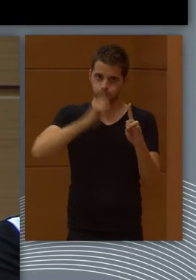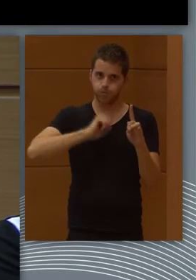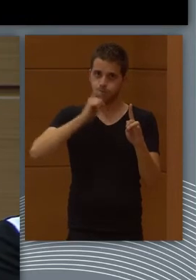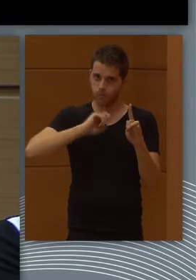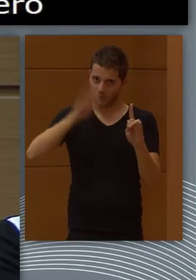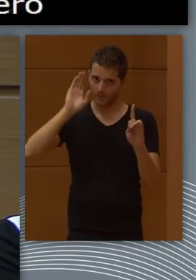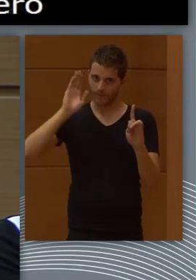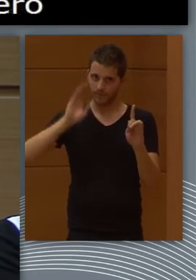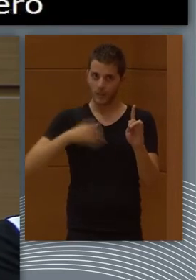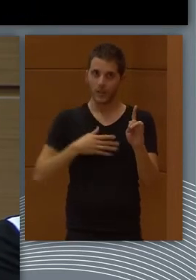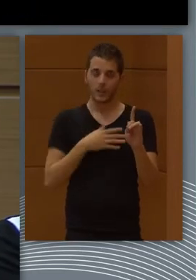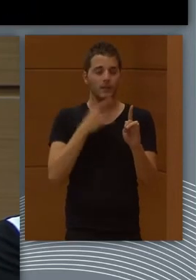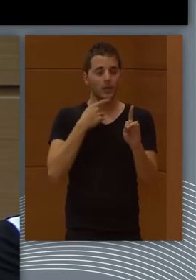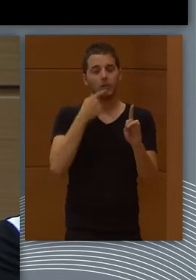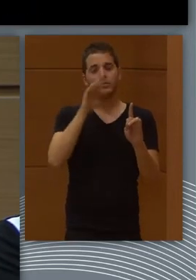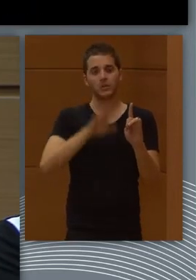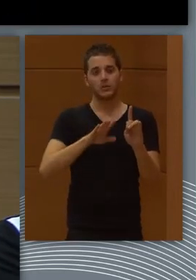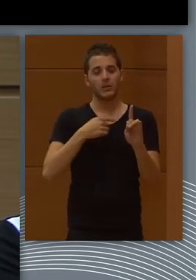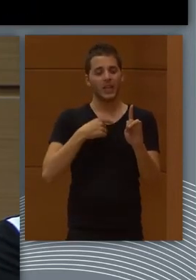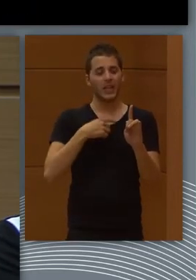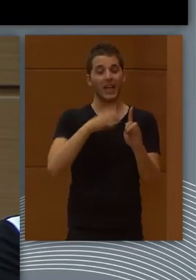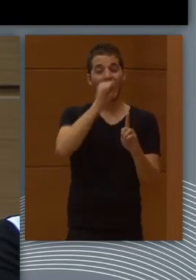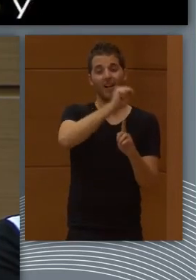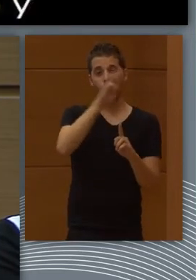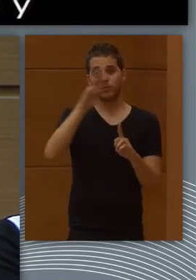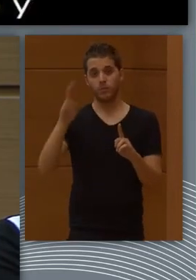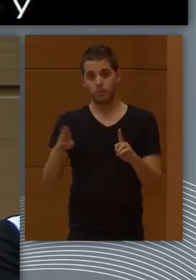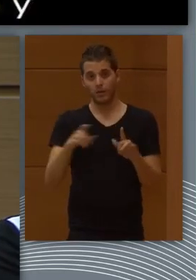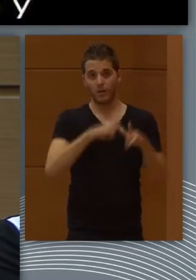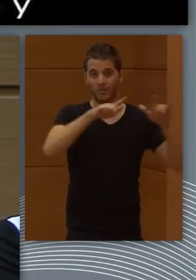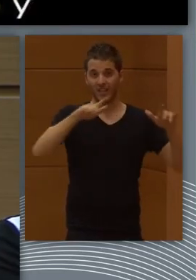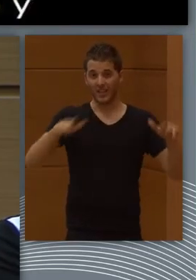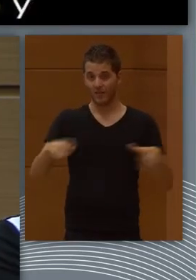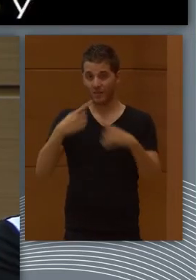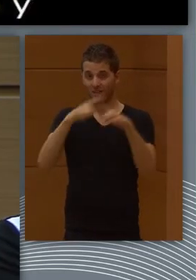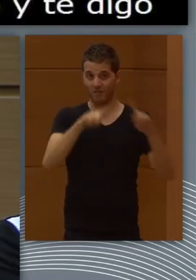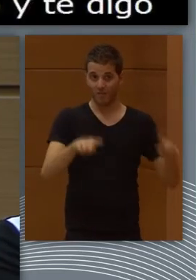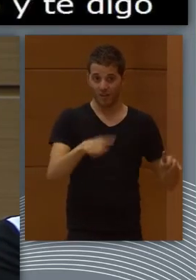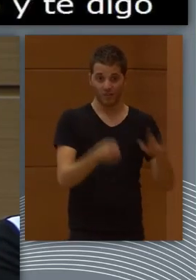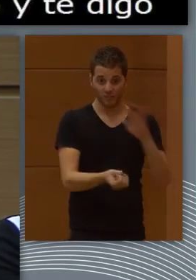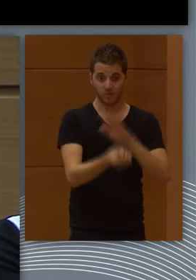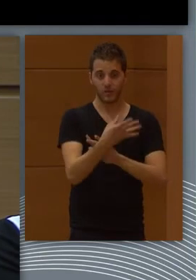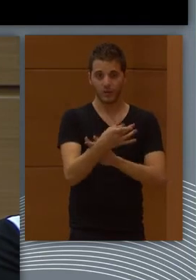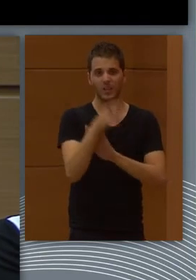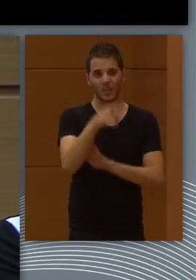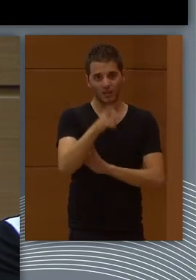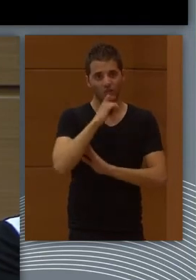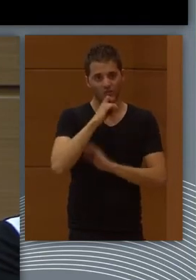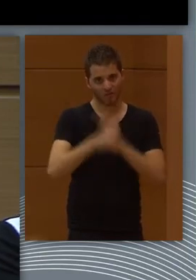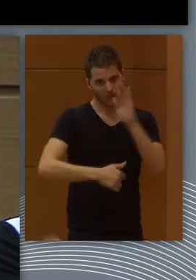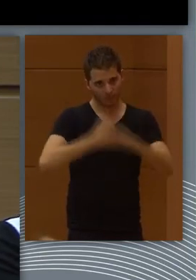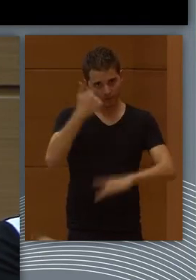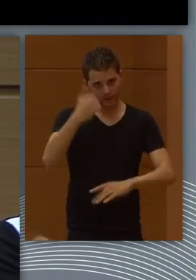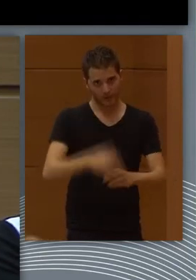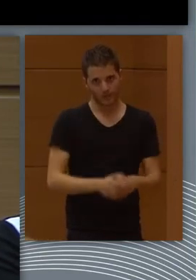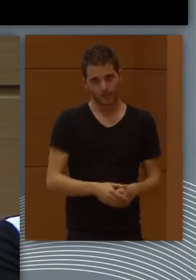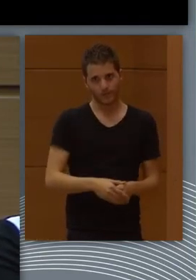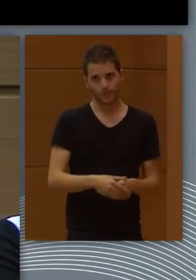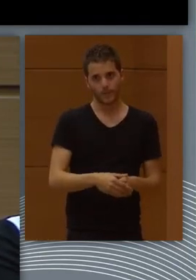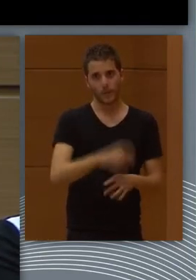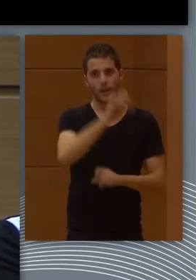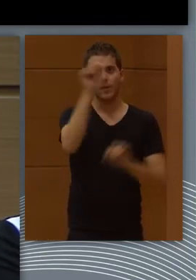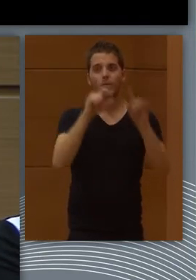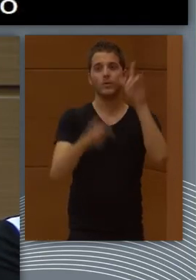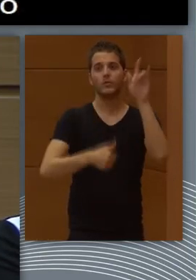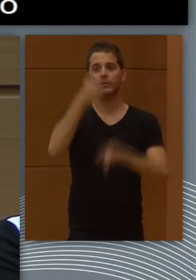Y ya te digo, sobre todo, más hacer una aplicación multiplataforma. Eso yo creo que es lo más complicado de todo. ¿Más